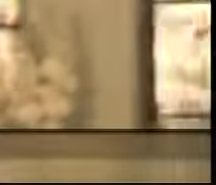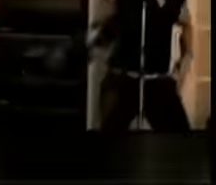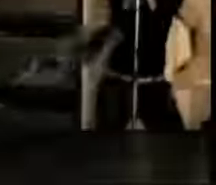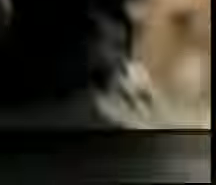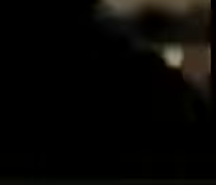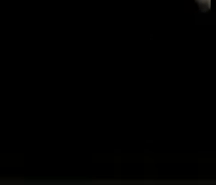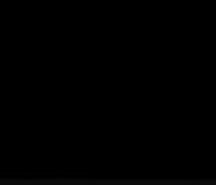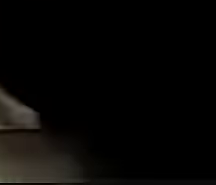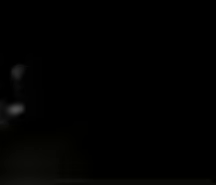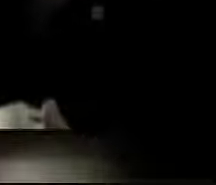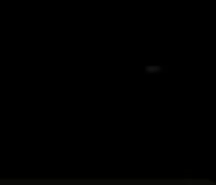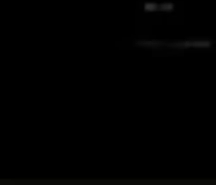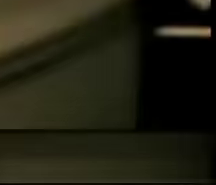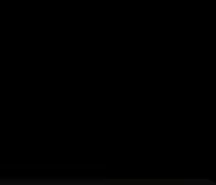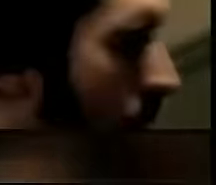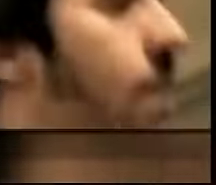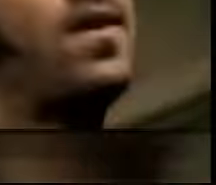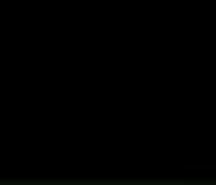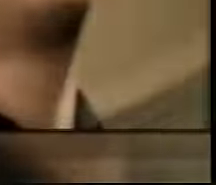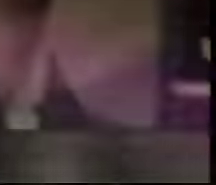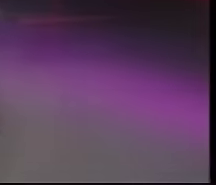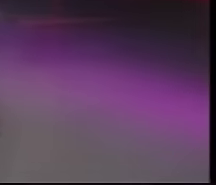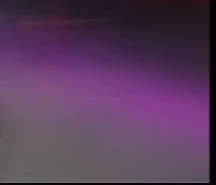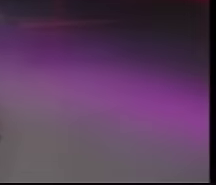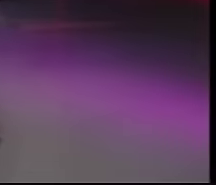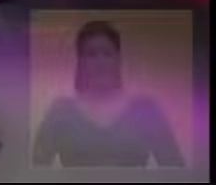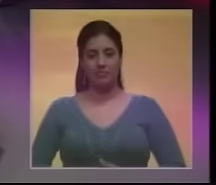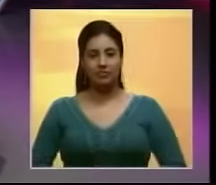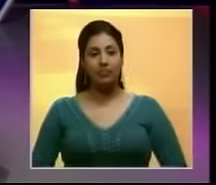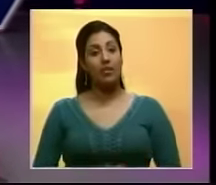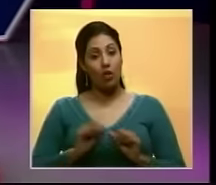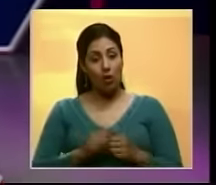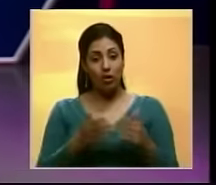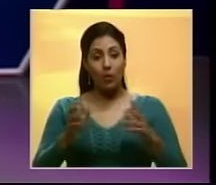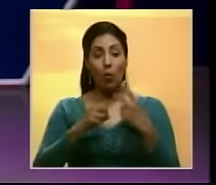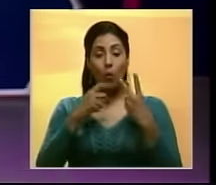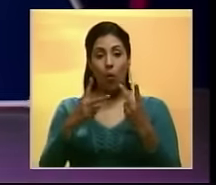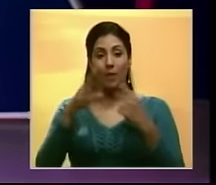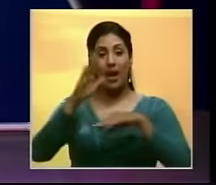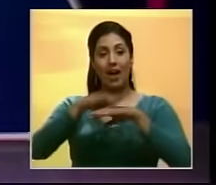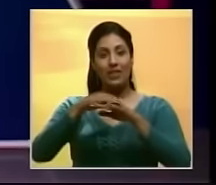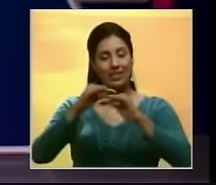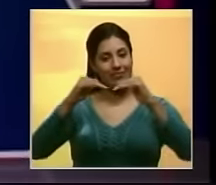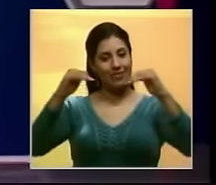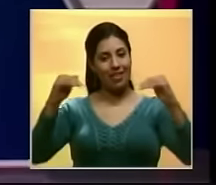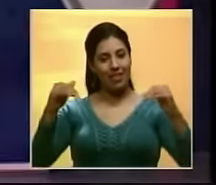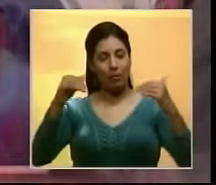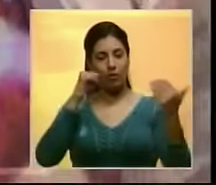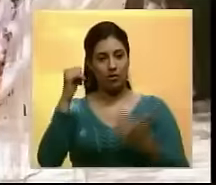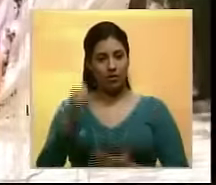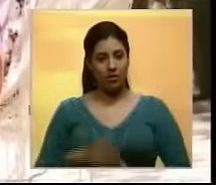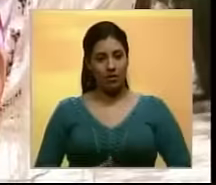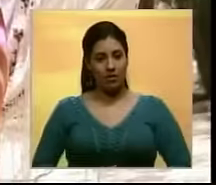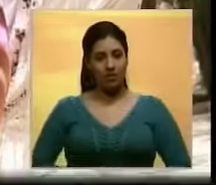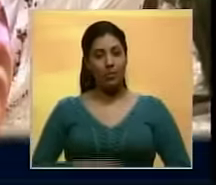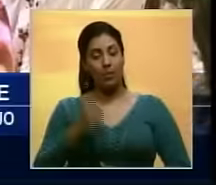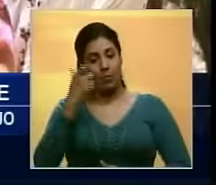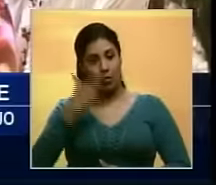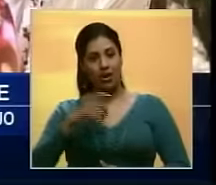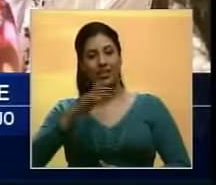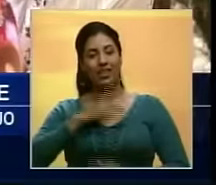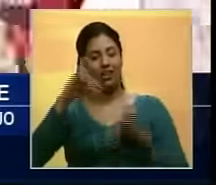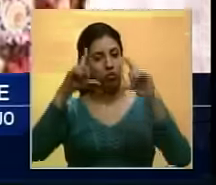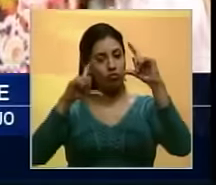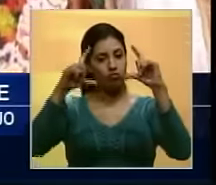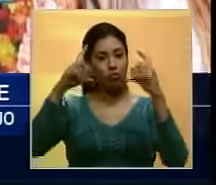perdí Y Shannon de Lima reaparece luego del anuncio de su separación con Marc Anthony De Lima ha sido